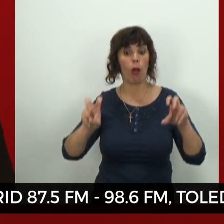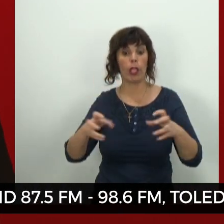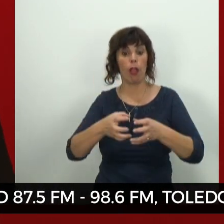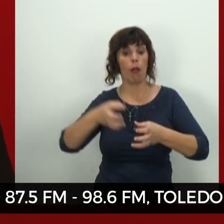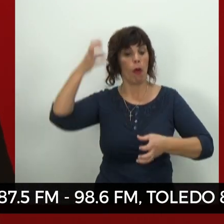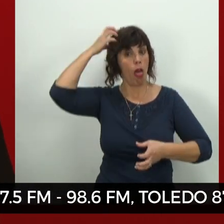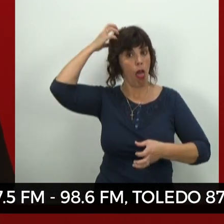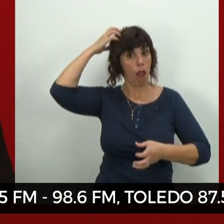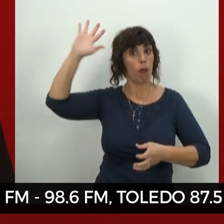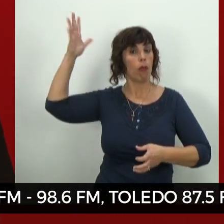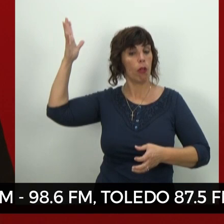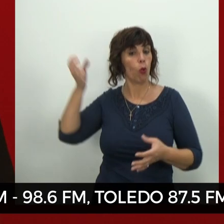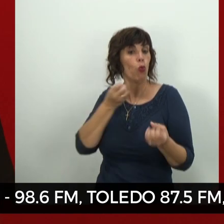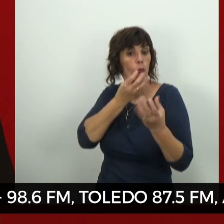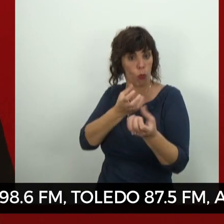voz alta